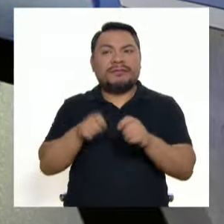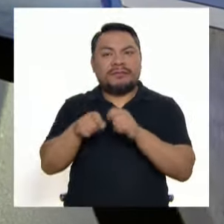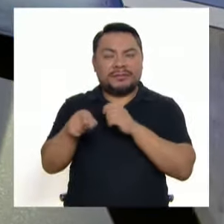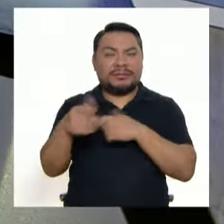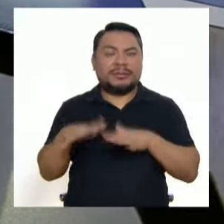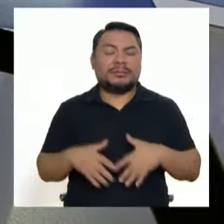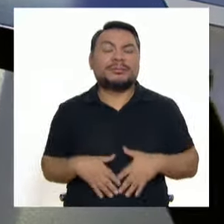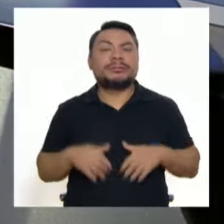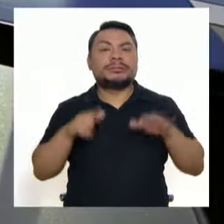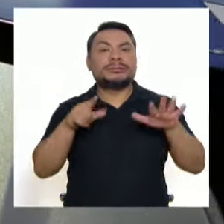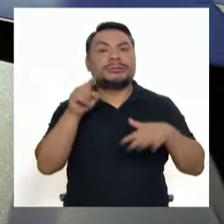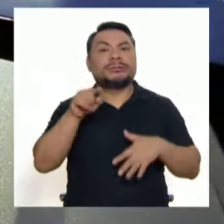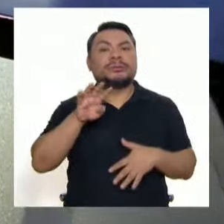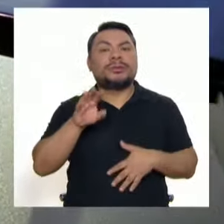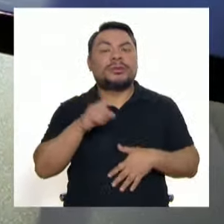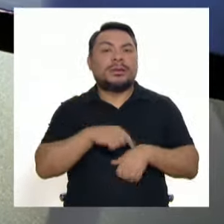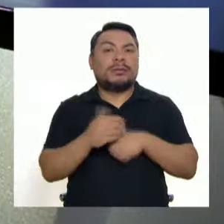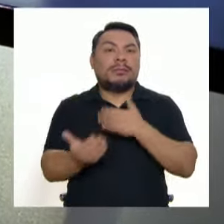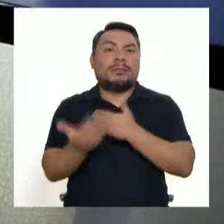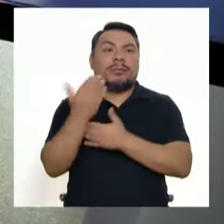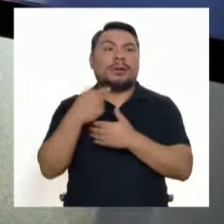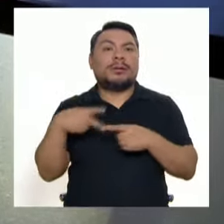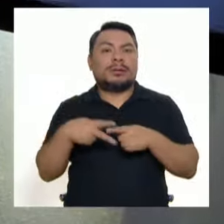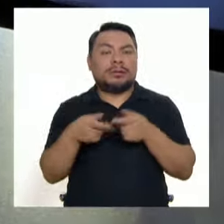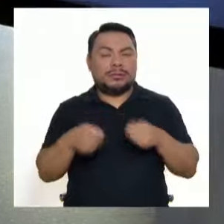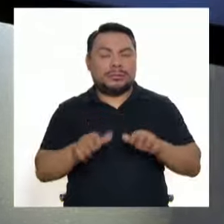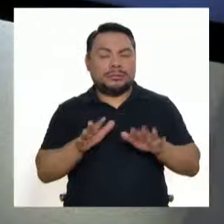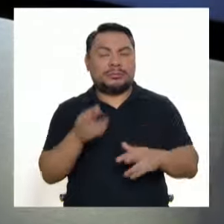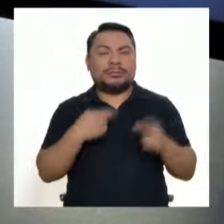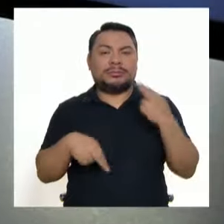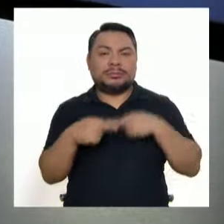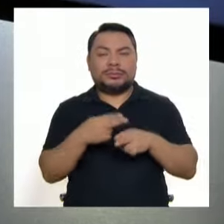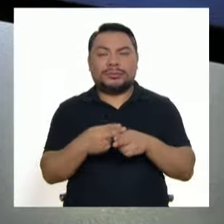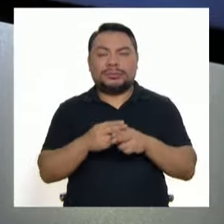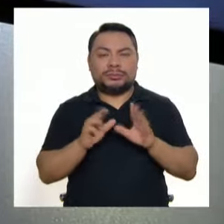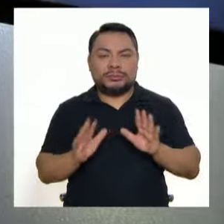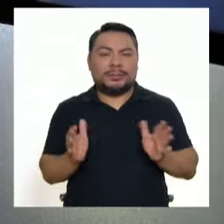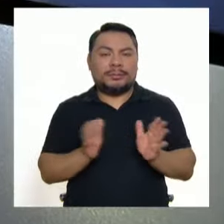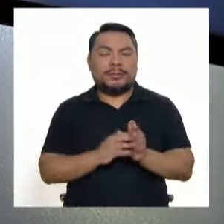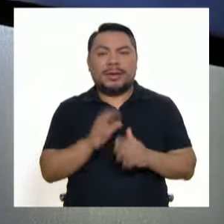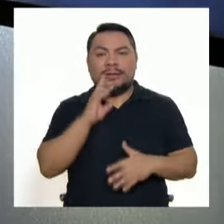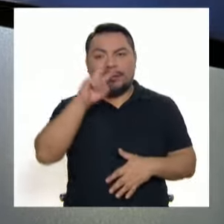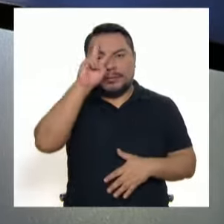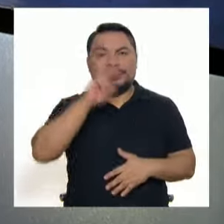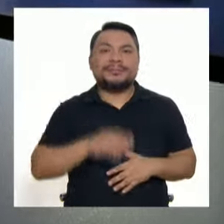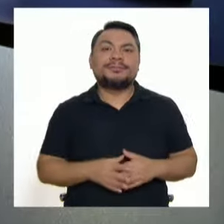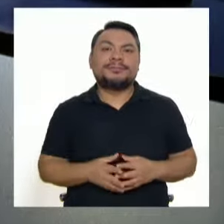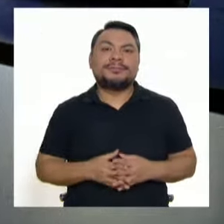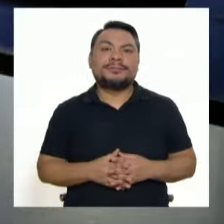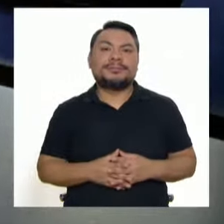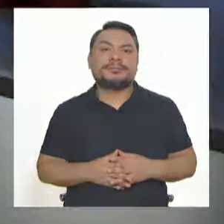extorsionadores. Son las 7:40, nos vamos a la pausa comercial. Estamos regresando en breve con más en Habla Perú.